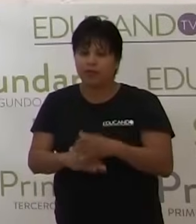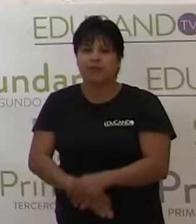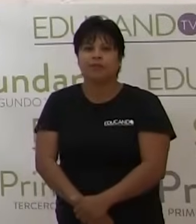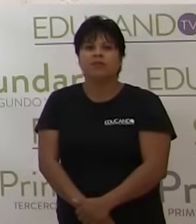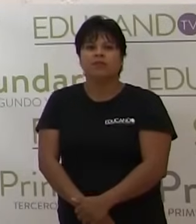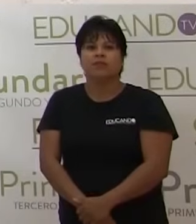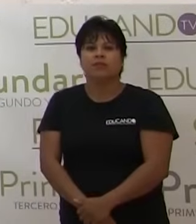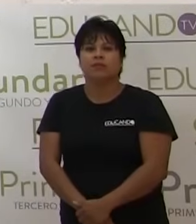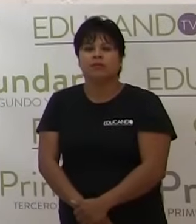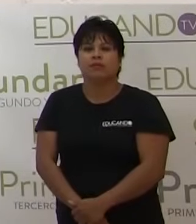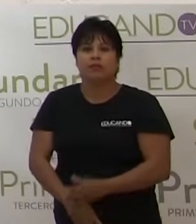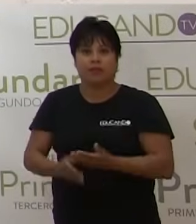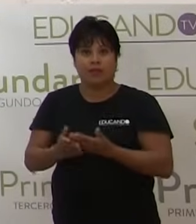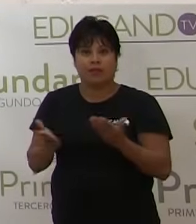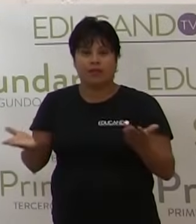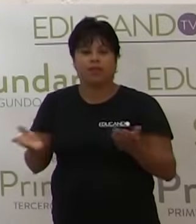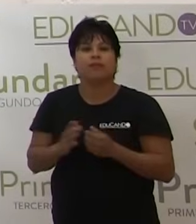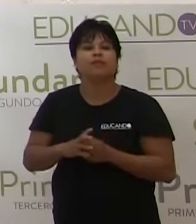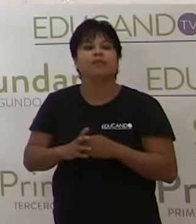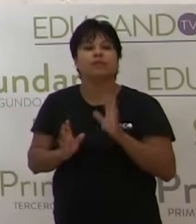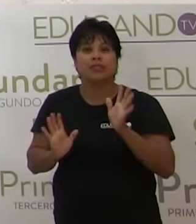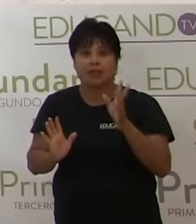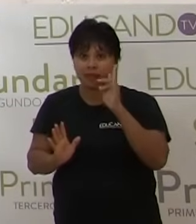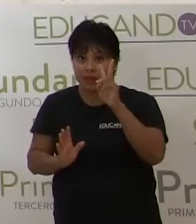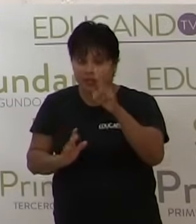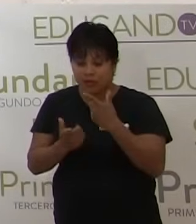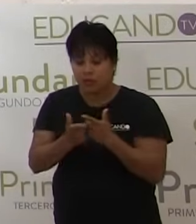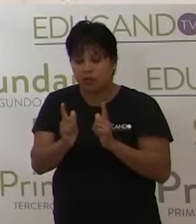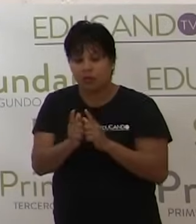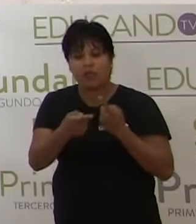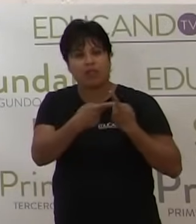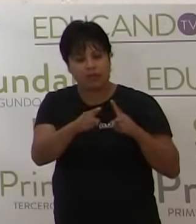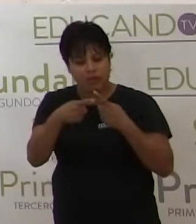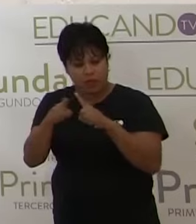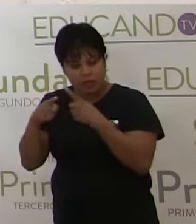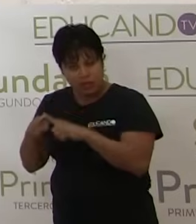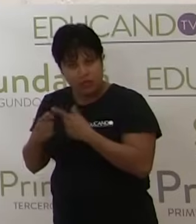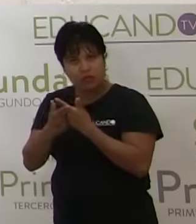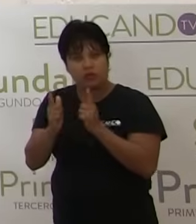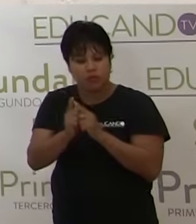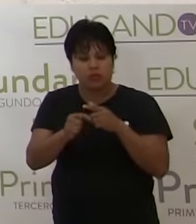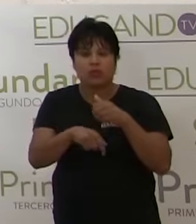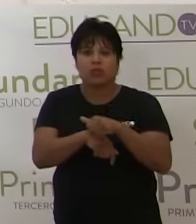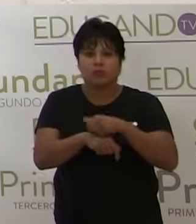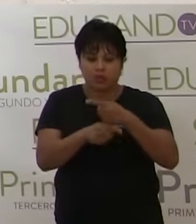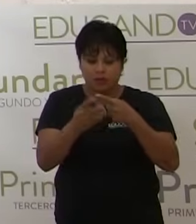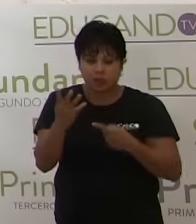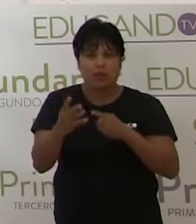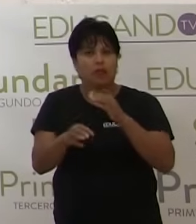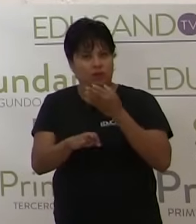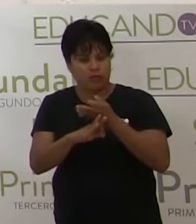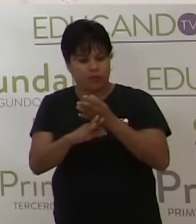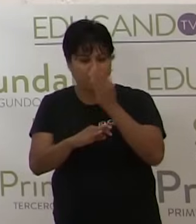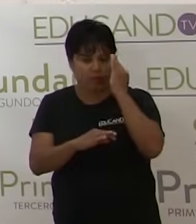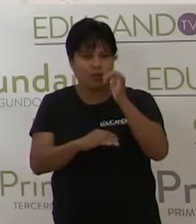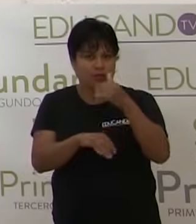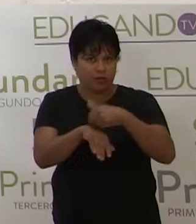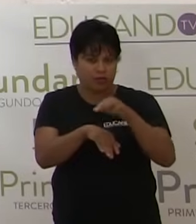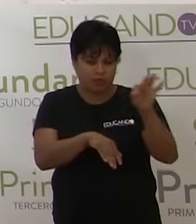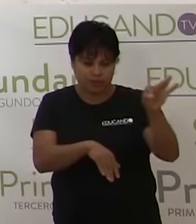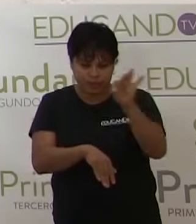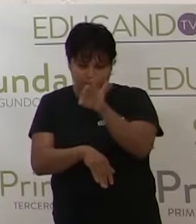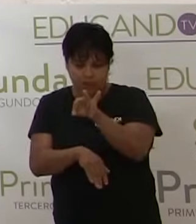hoy ahora sí ya viste un conjunto de varios elementos y vamos a conocer otro número a